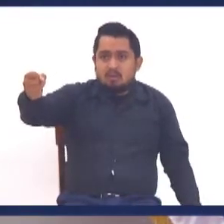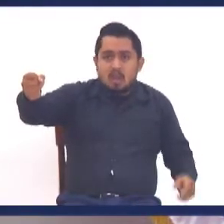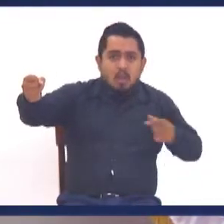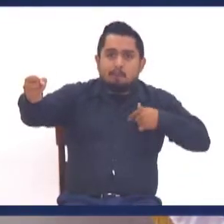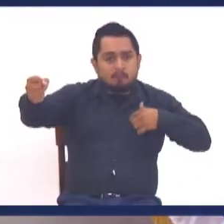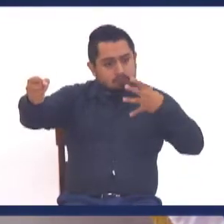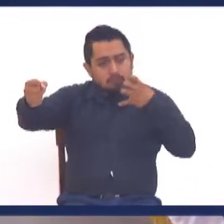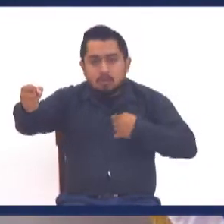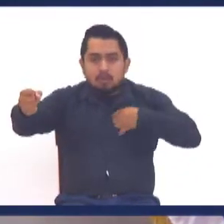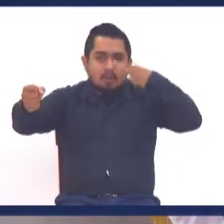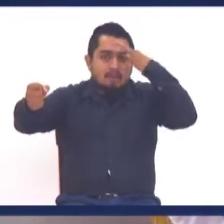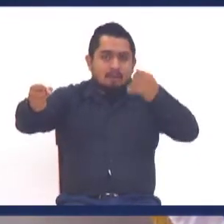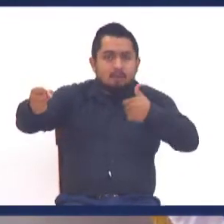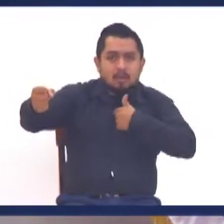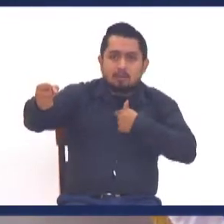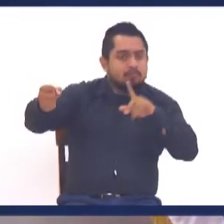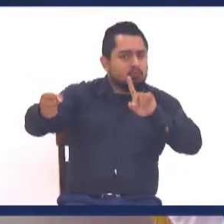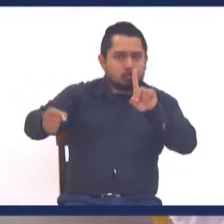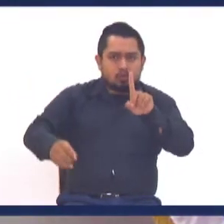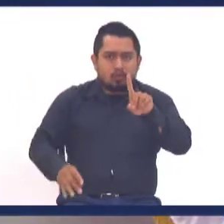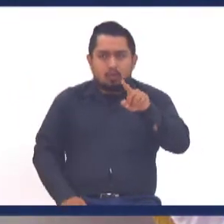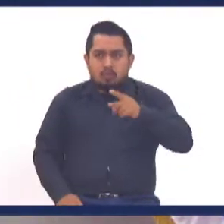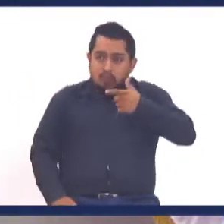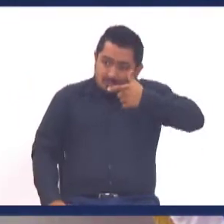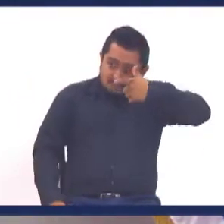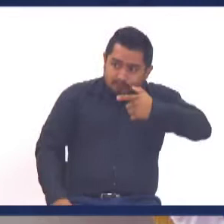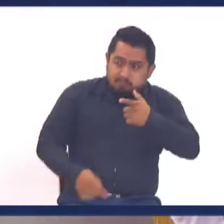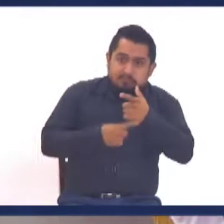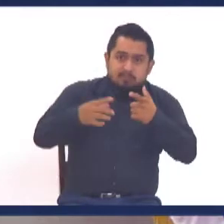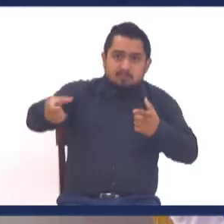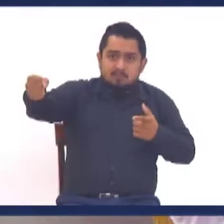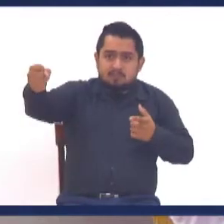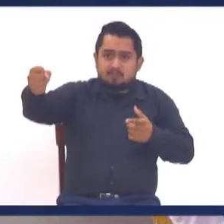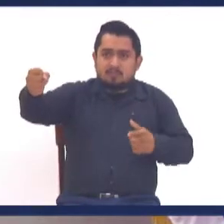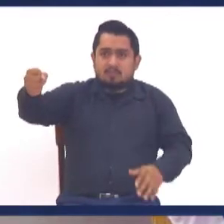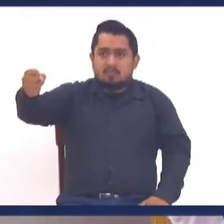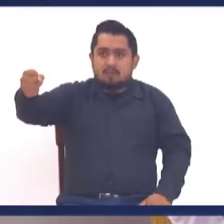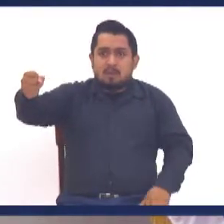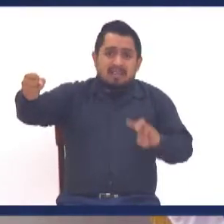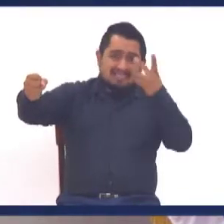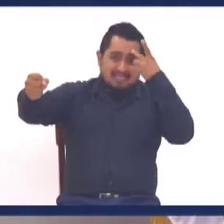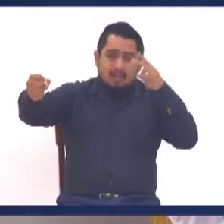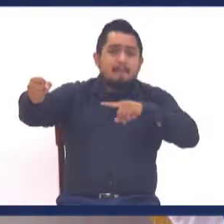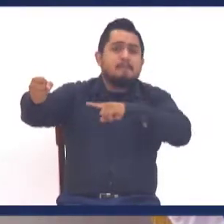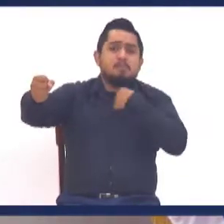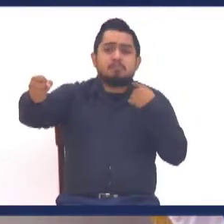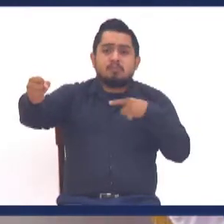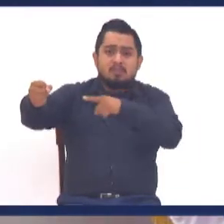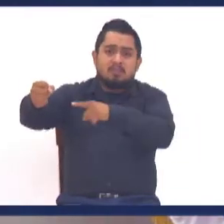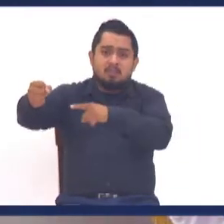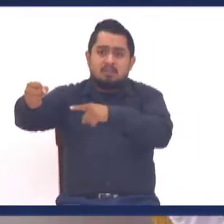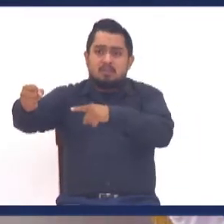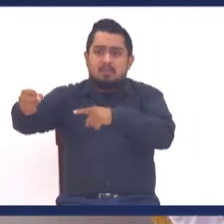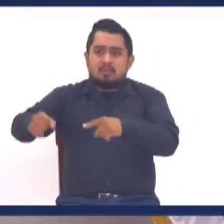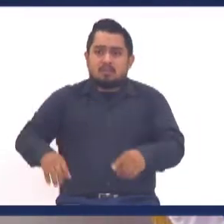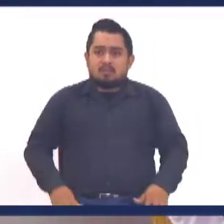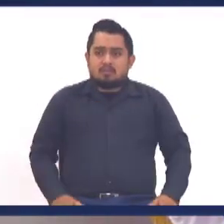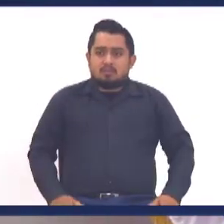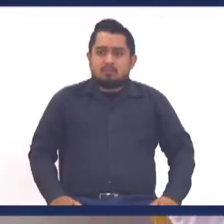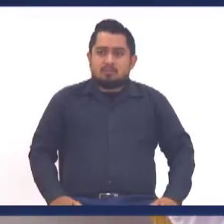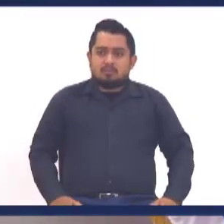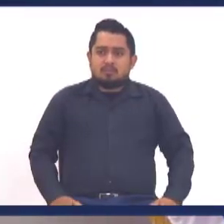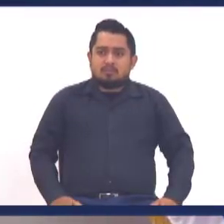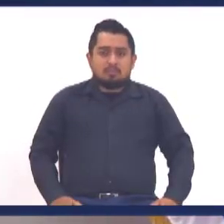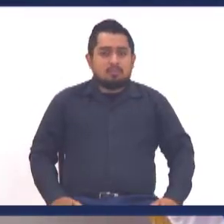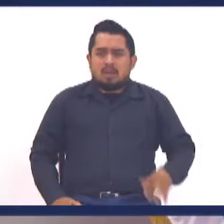es por placer no es por casino es porque tiene que neutralizar en la palabra puede matarlo neutralizar te nueva desenfundaron a